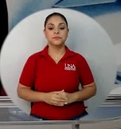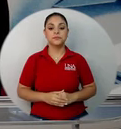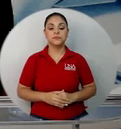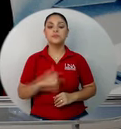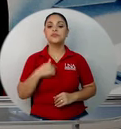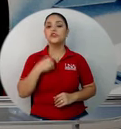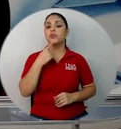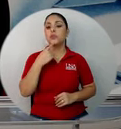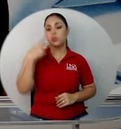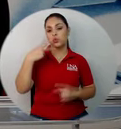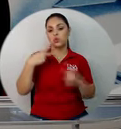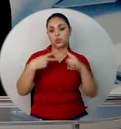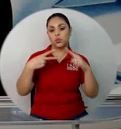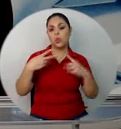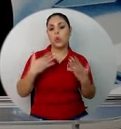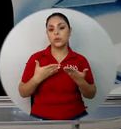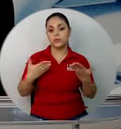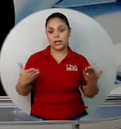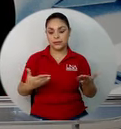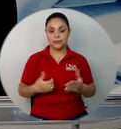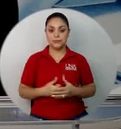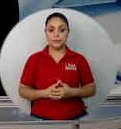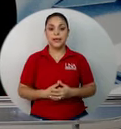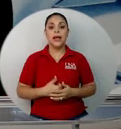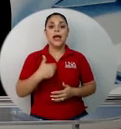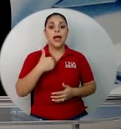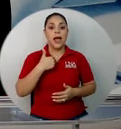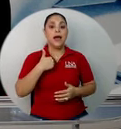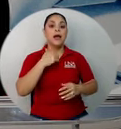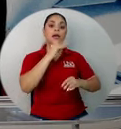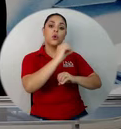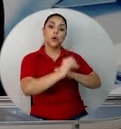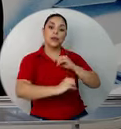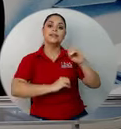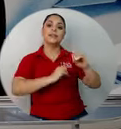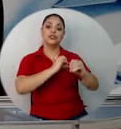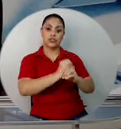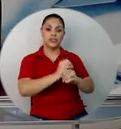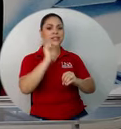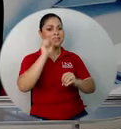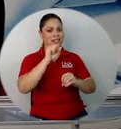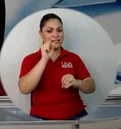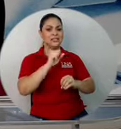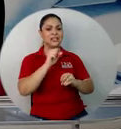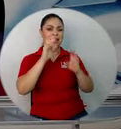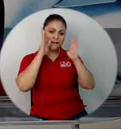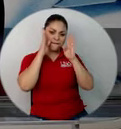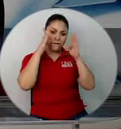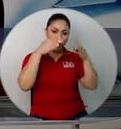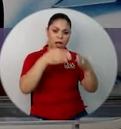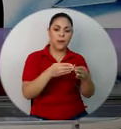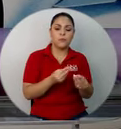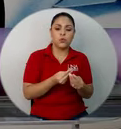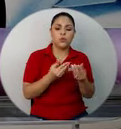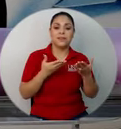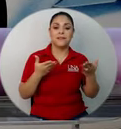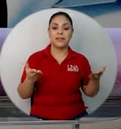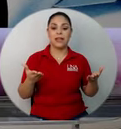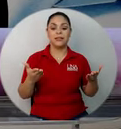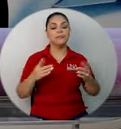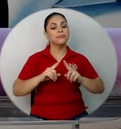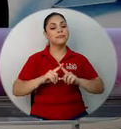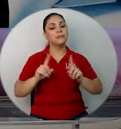plantea, yo diría dos cosas. Hay organizaciones que, claro, están enfocadas hacia la productividad,